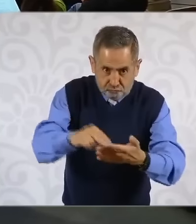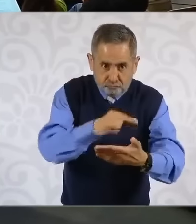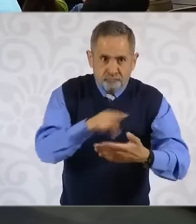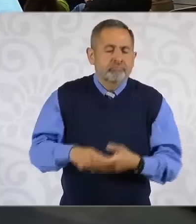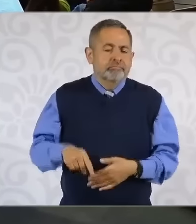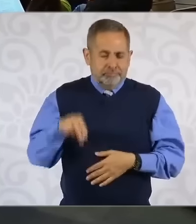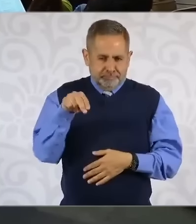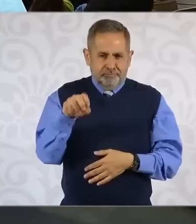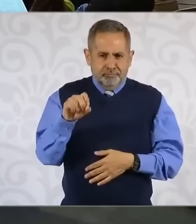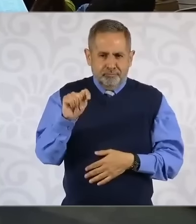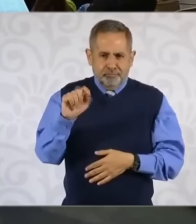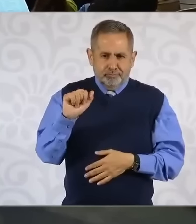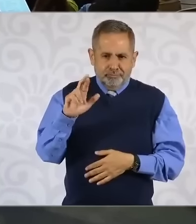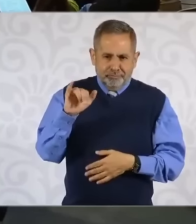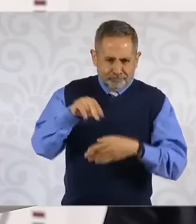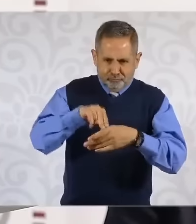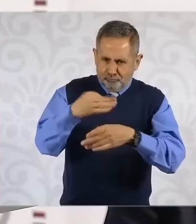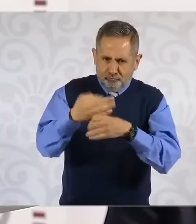notario